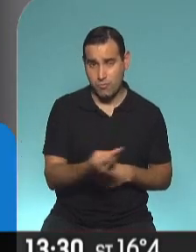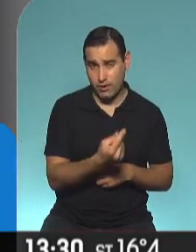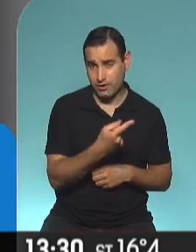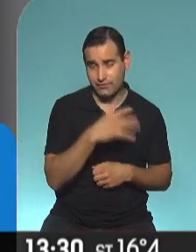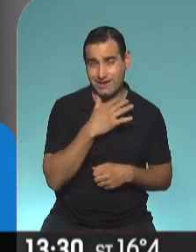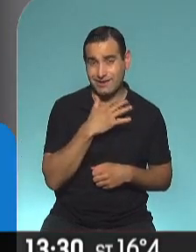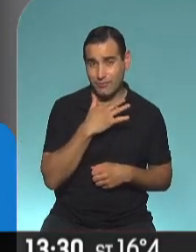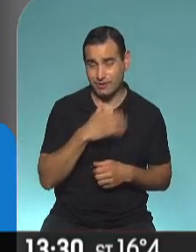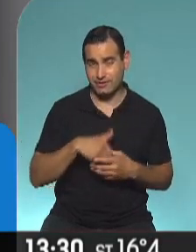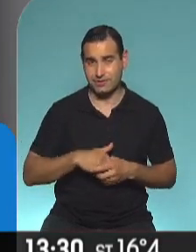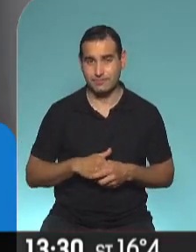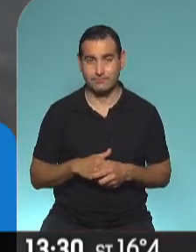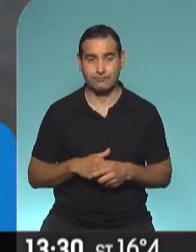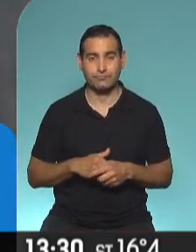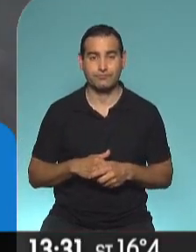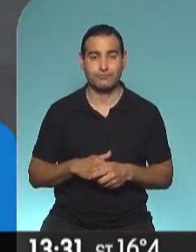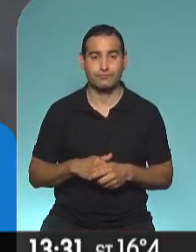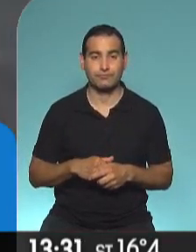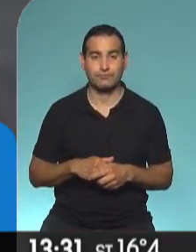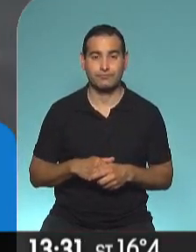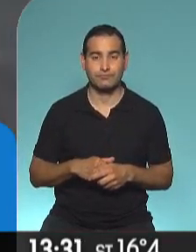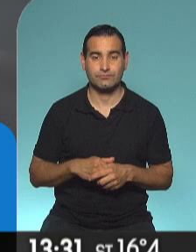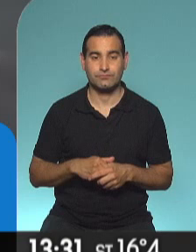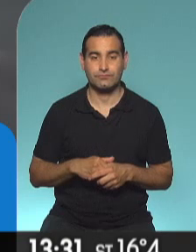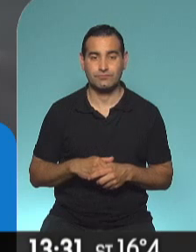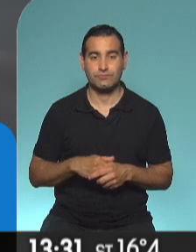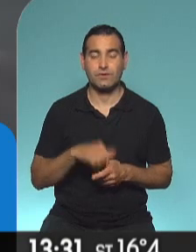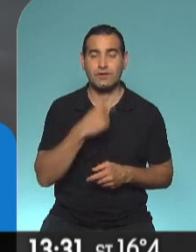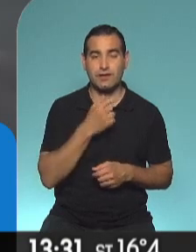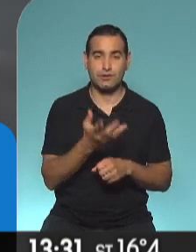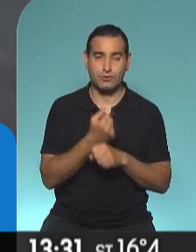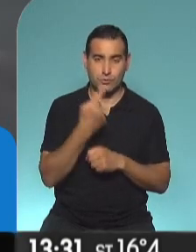de ellos, que había participado del intento de robo a Gerardo Caivano.